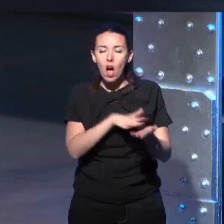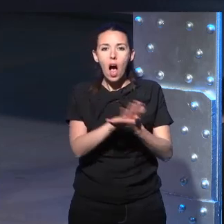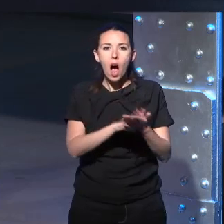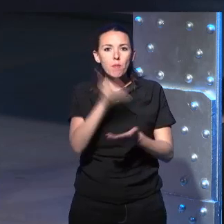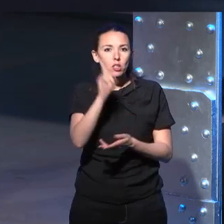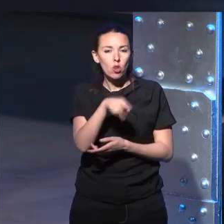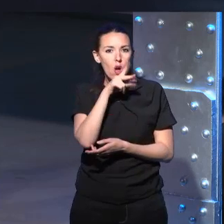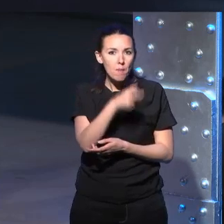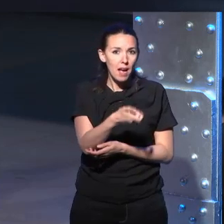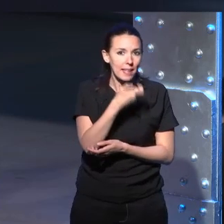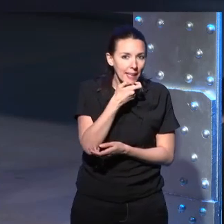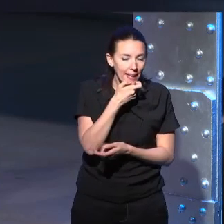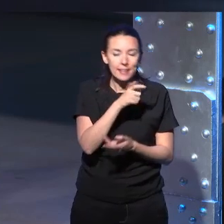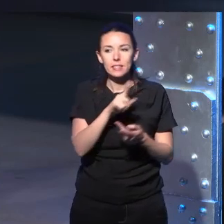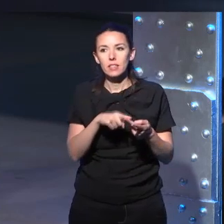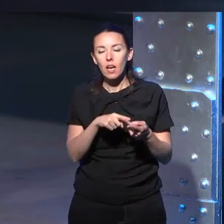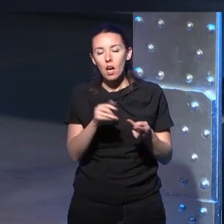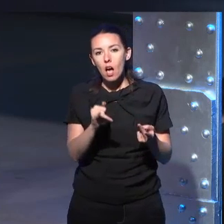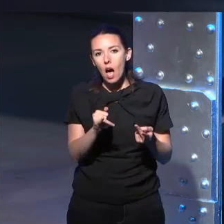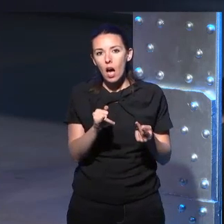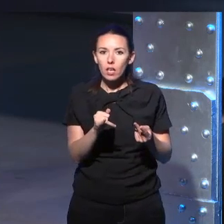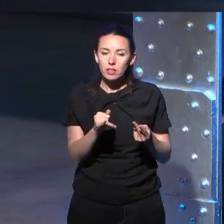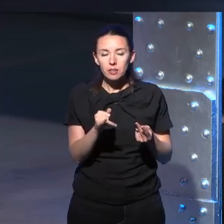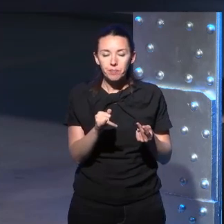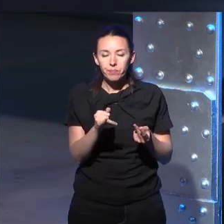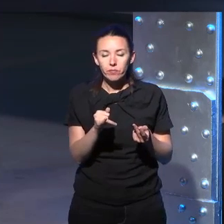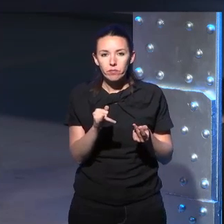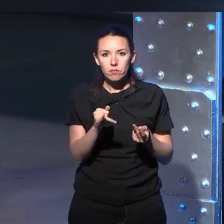habla solo en inglés, donde hay una